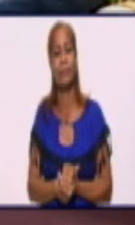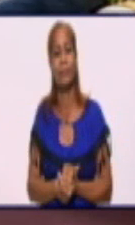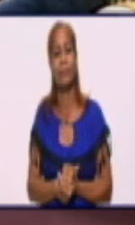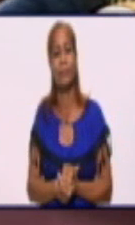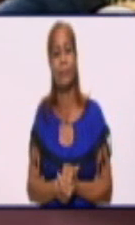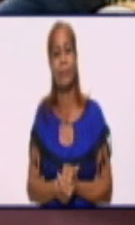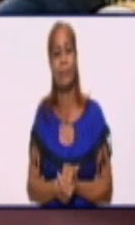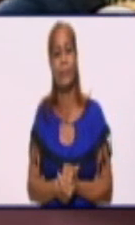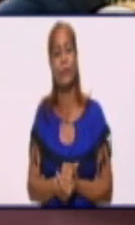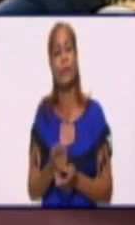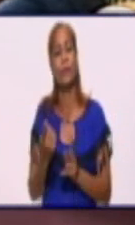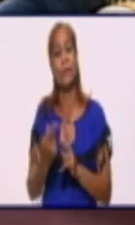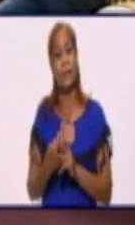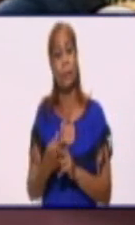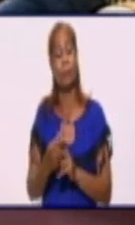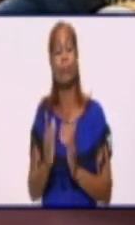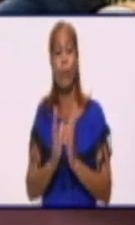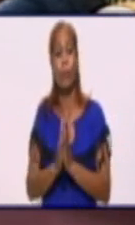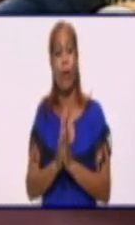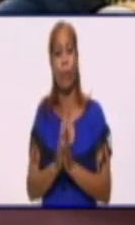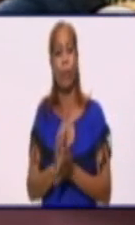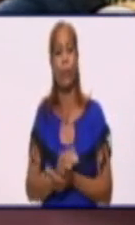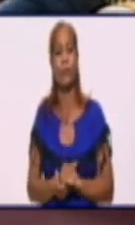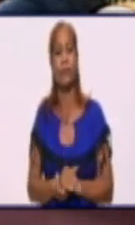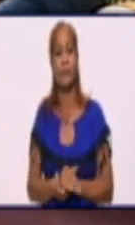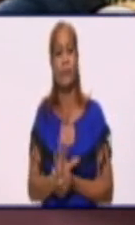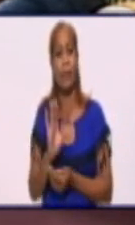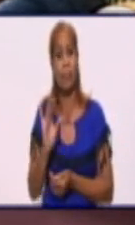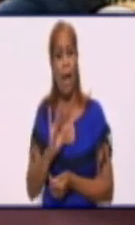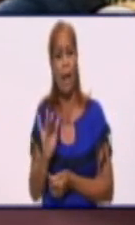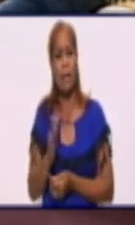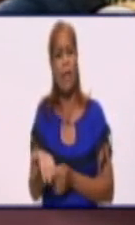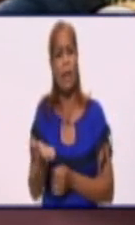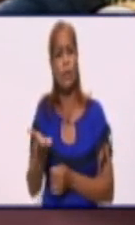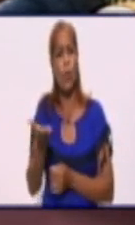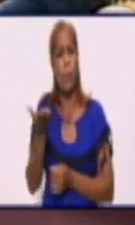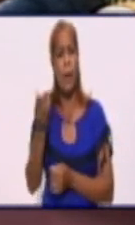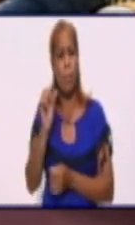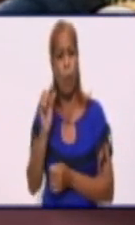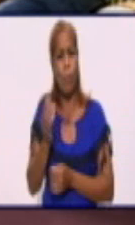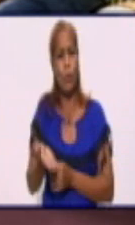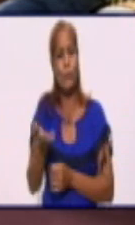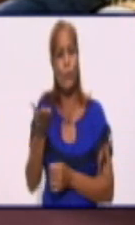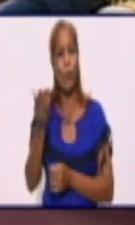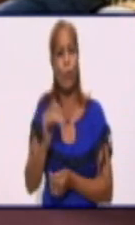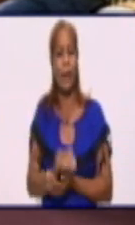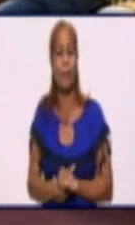y Jorge Ezequiel. Oye, suba, vamos, mijo, vámonos.